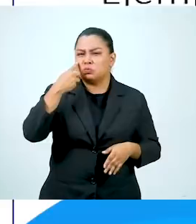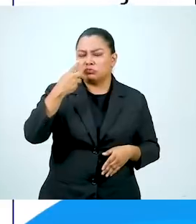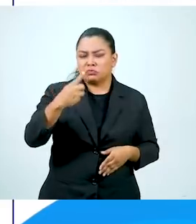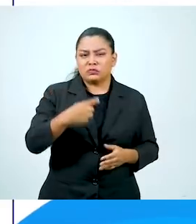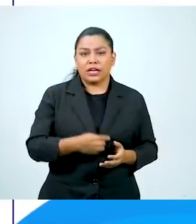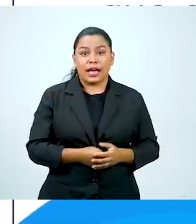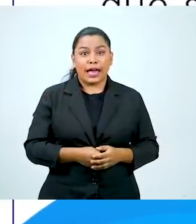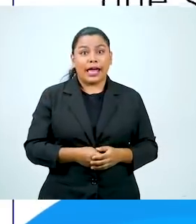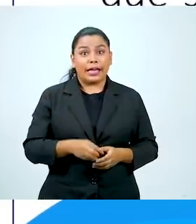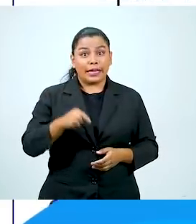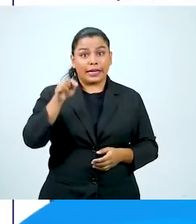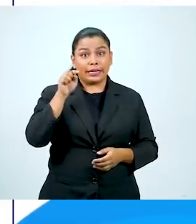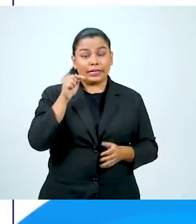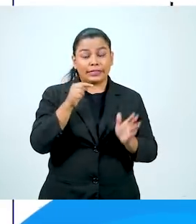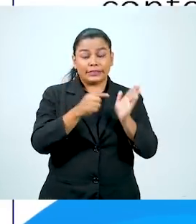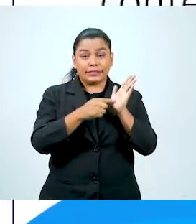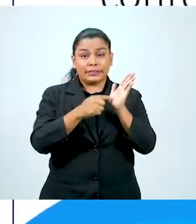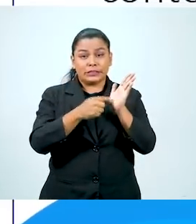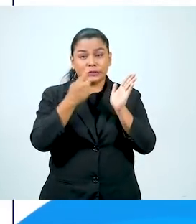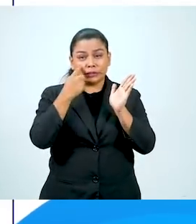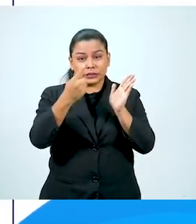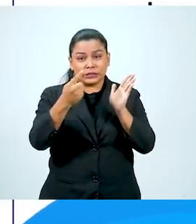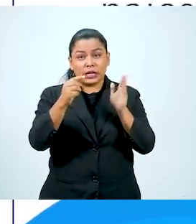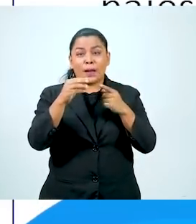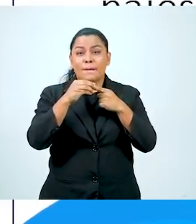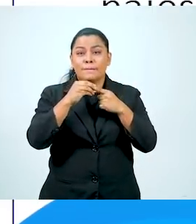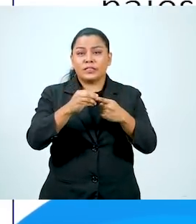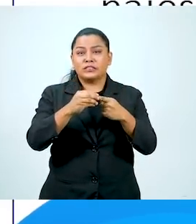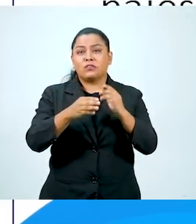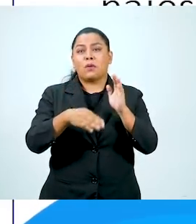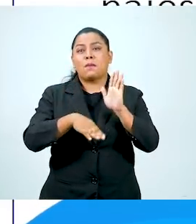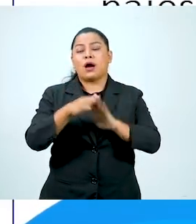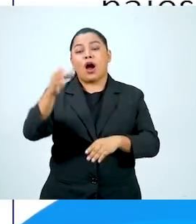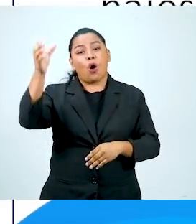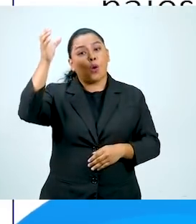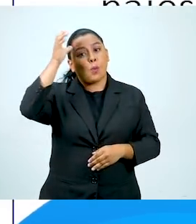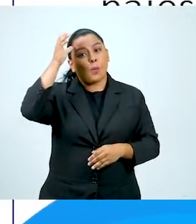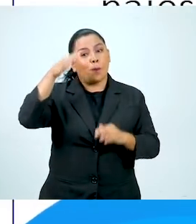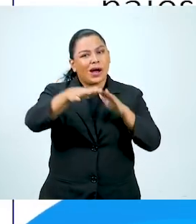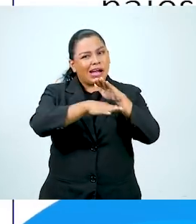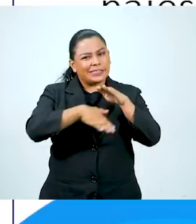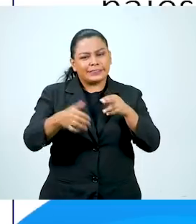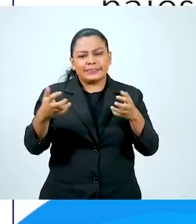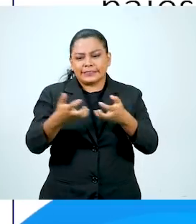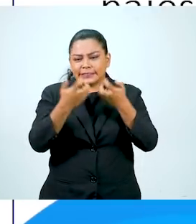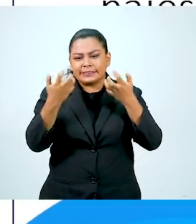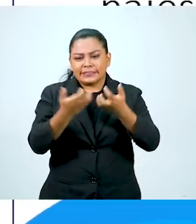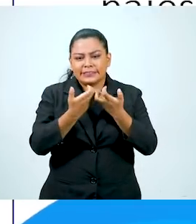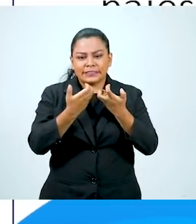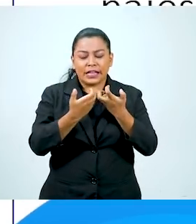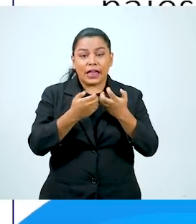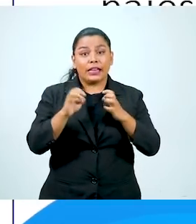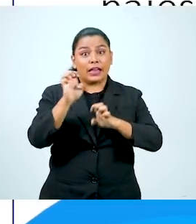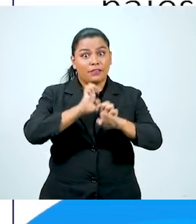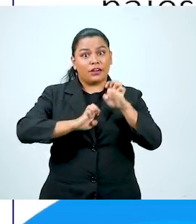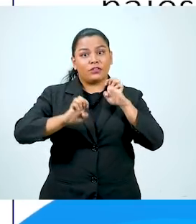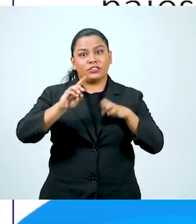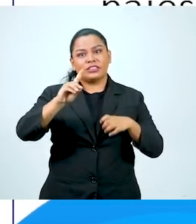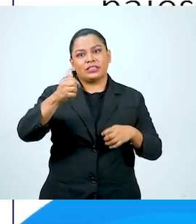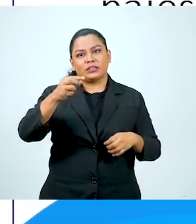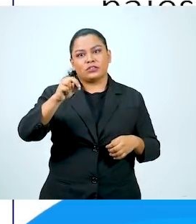observar, en este apartado se especifican esos conocimientos básicos a indagar en la evaluación